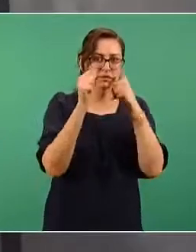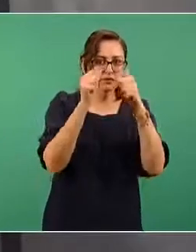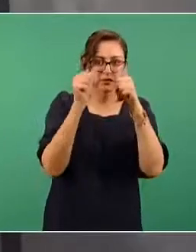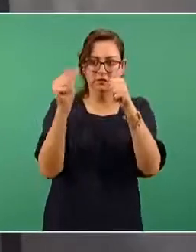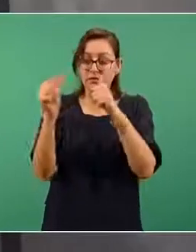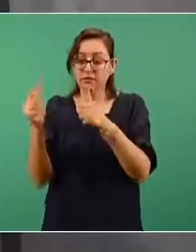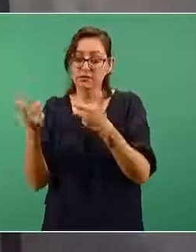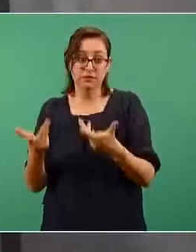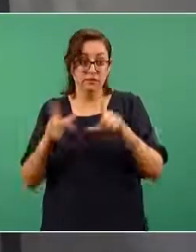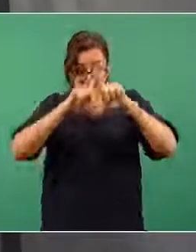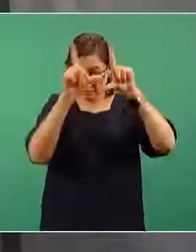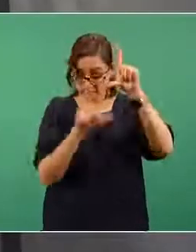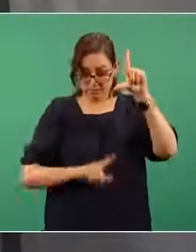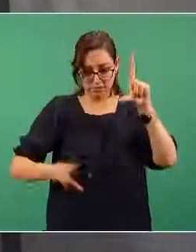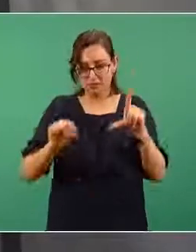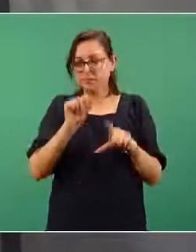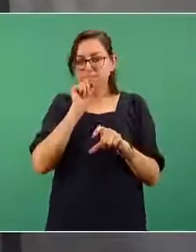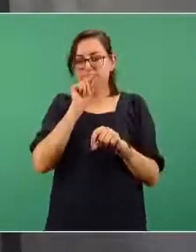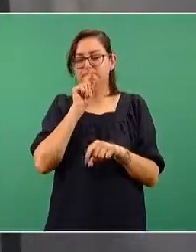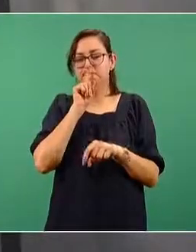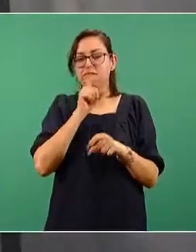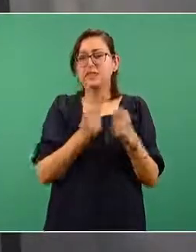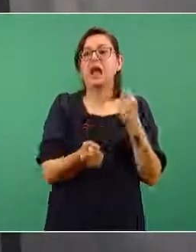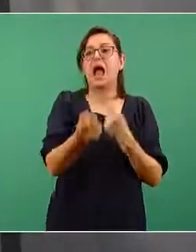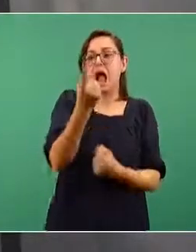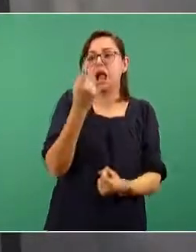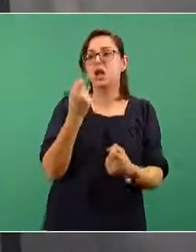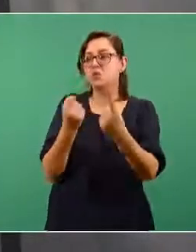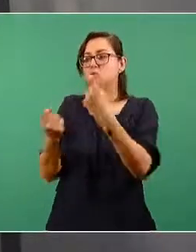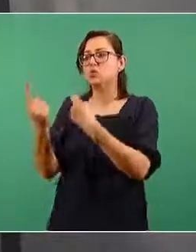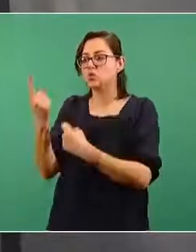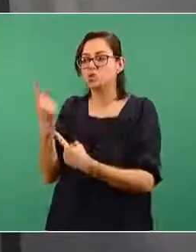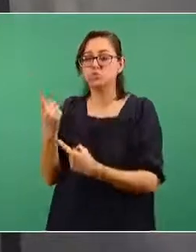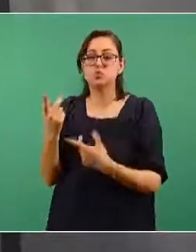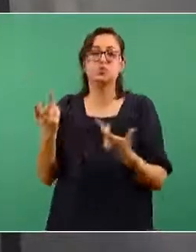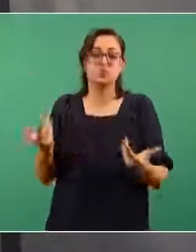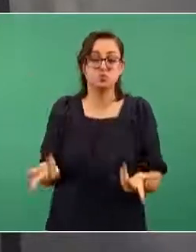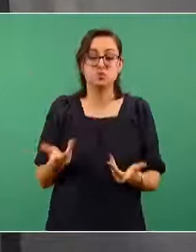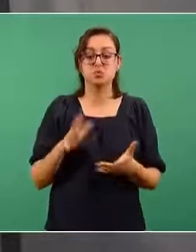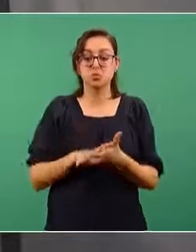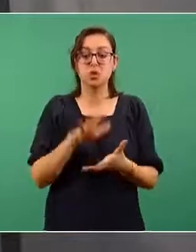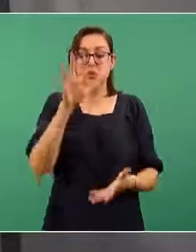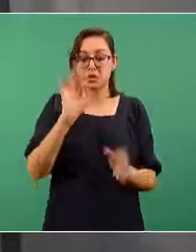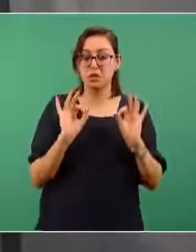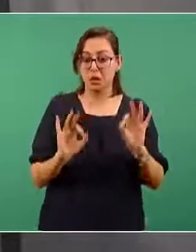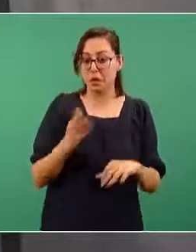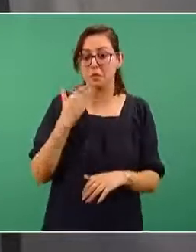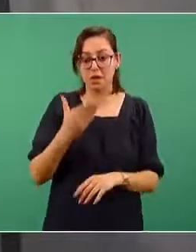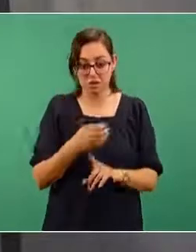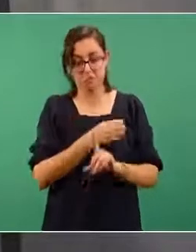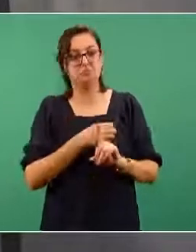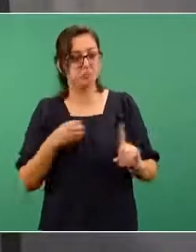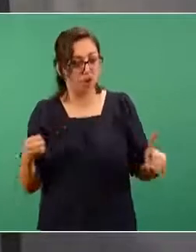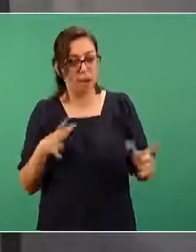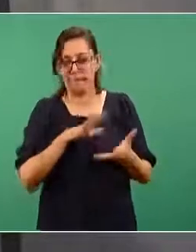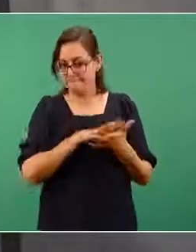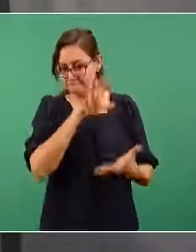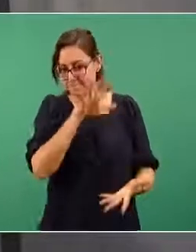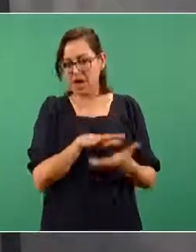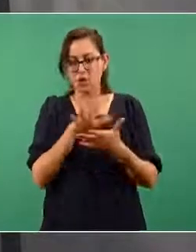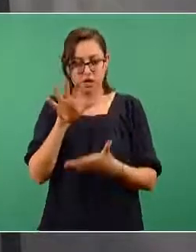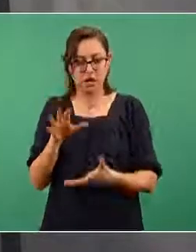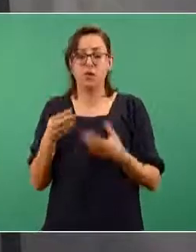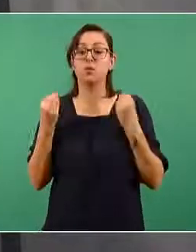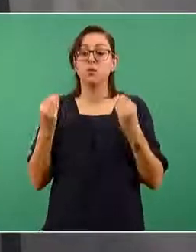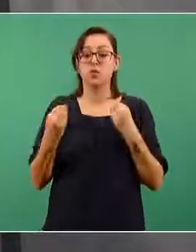es un problema generalizado y en su mayoría tenemos una muy buena respuesta, y quiero nuevamente felicitar y agradecer